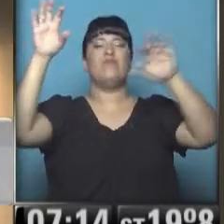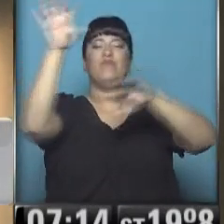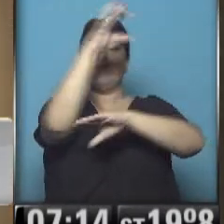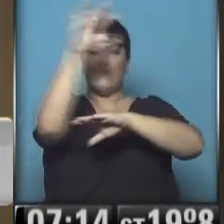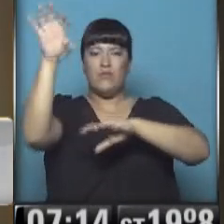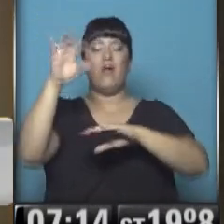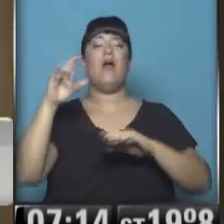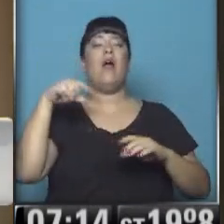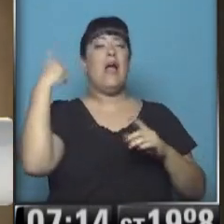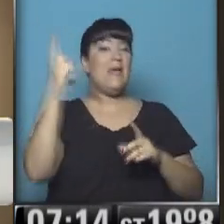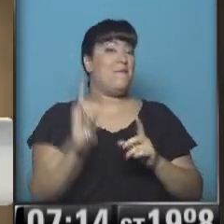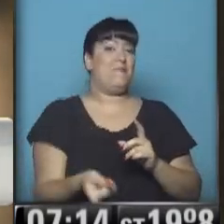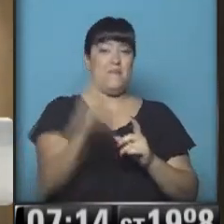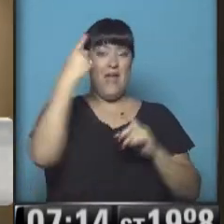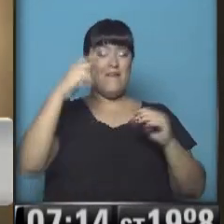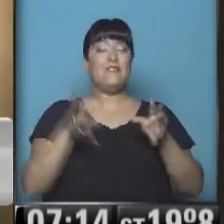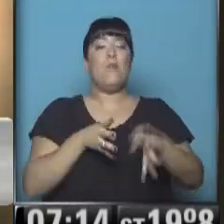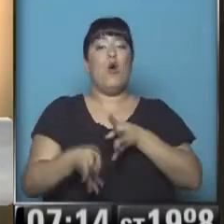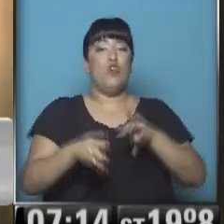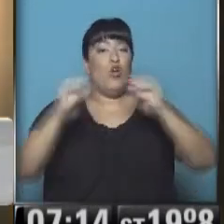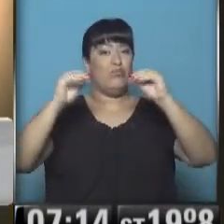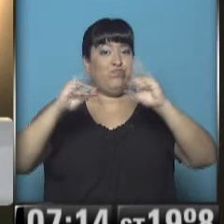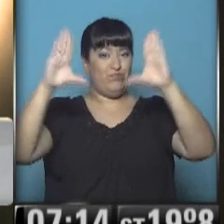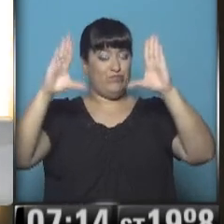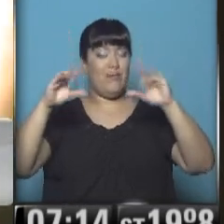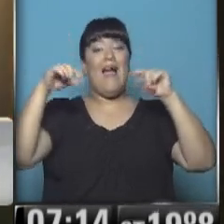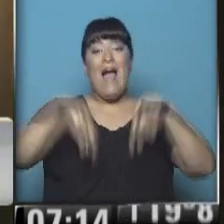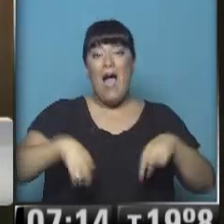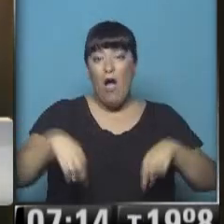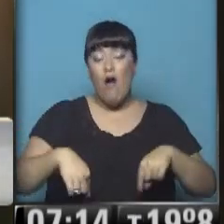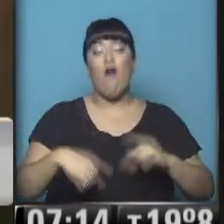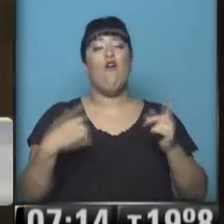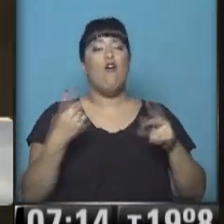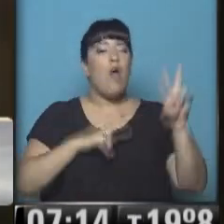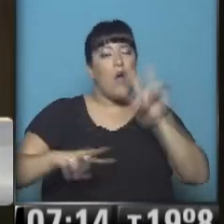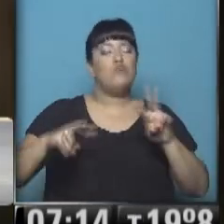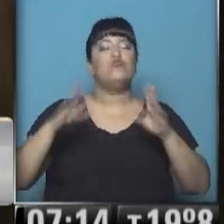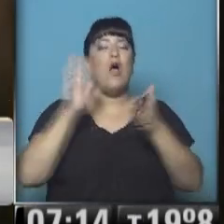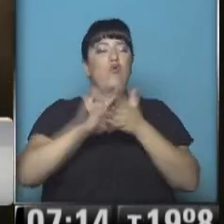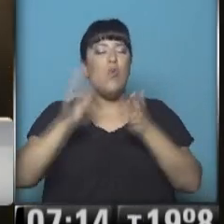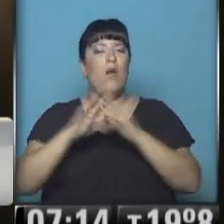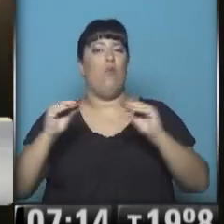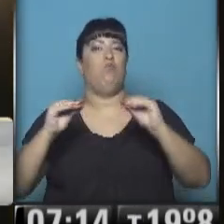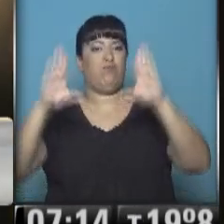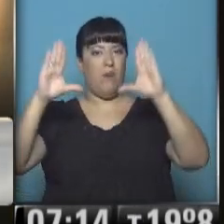luego cuando se encendió por primera vez el motor y ahora está buscando un nuevo encendido para